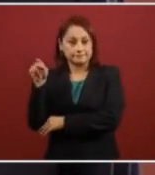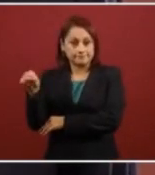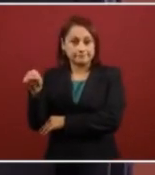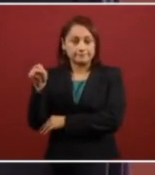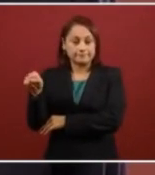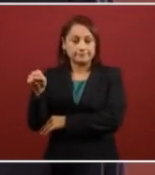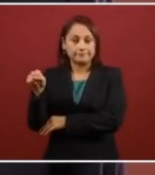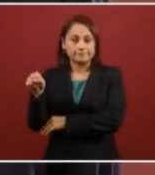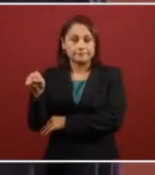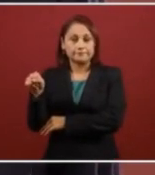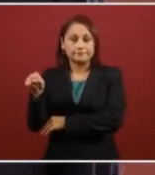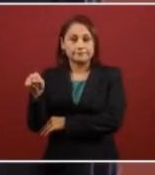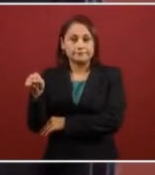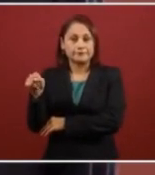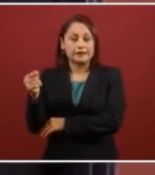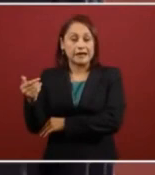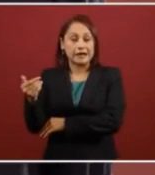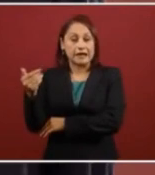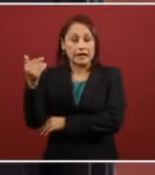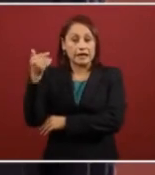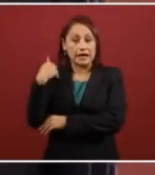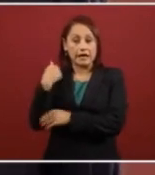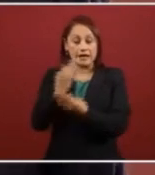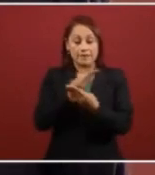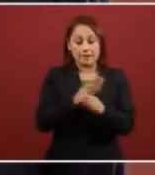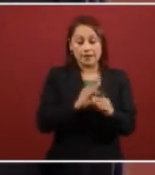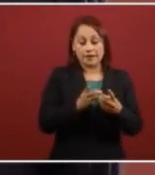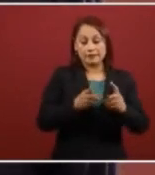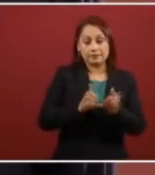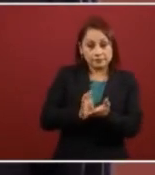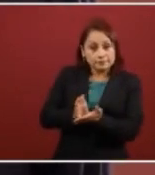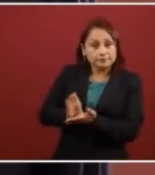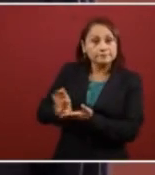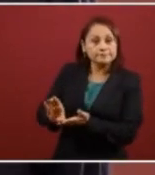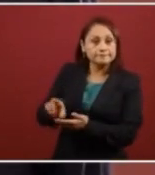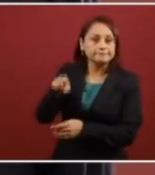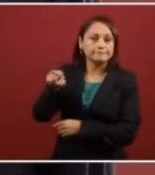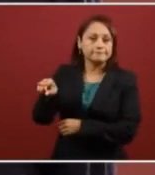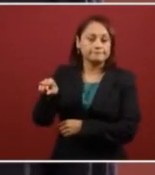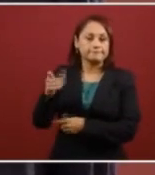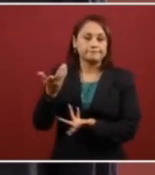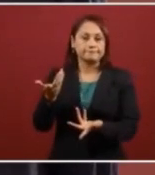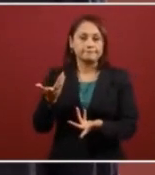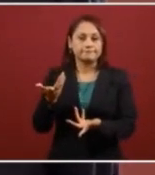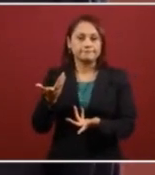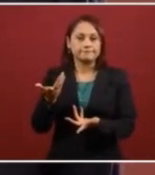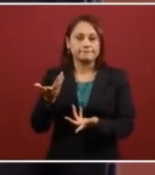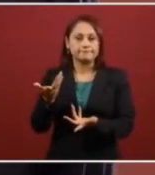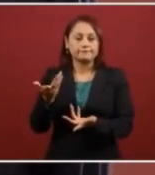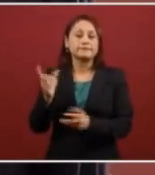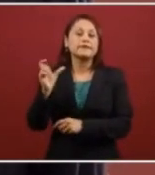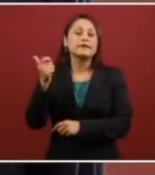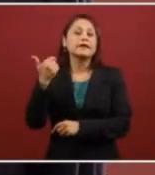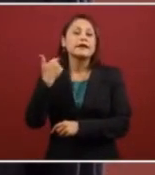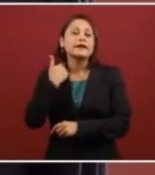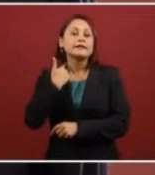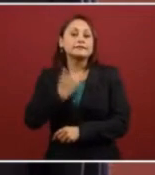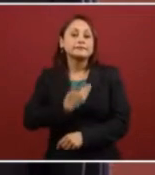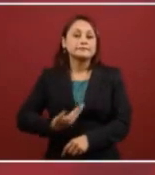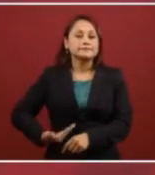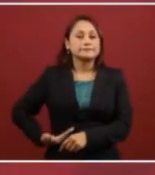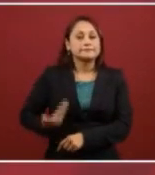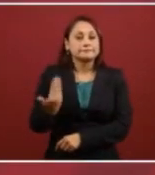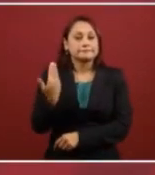también was fue un crédito de la banca de desarrollo was from the bank of the en el gobierno pasado. From the previous